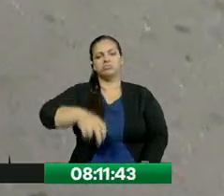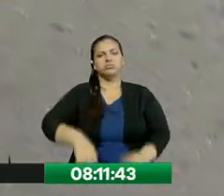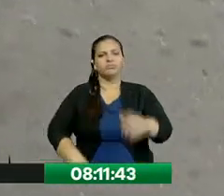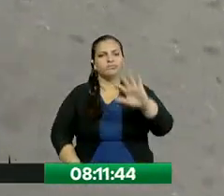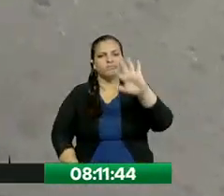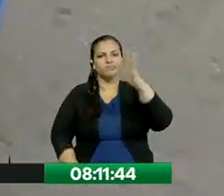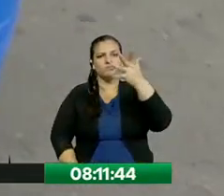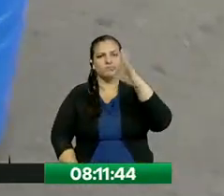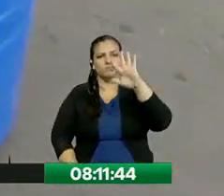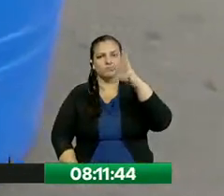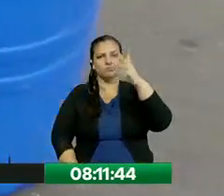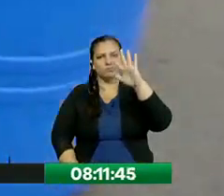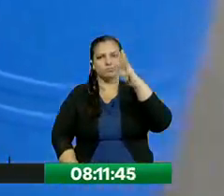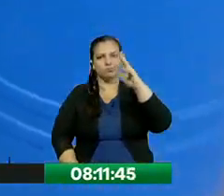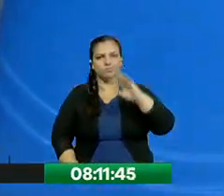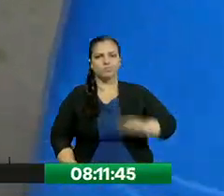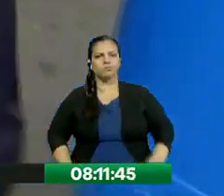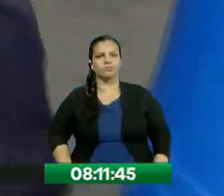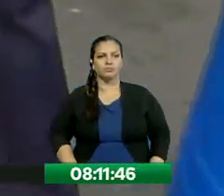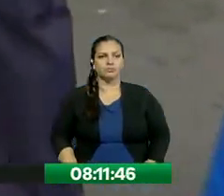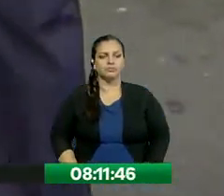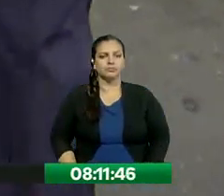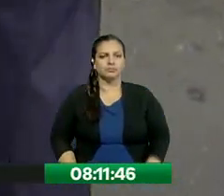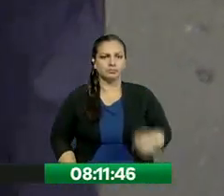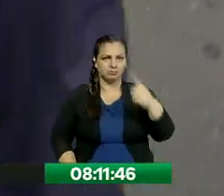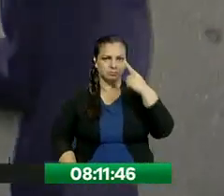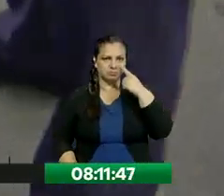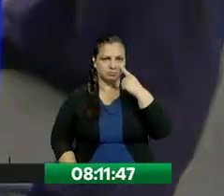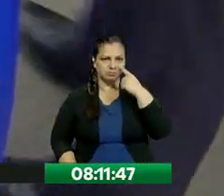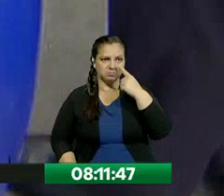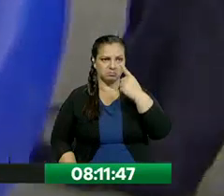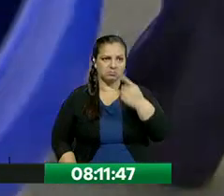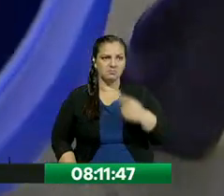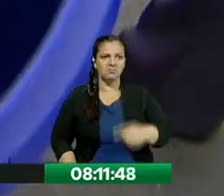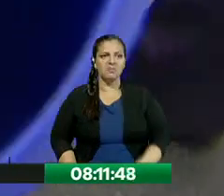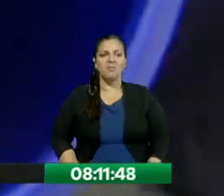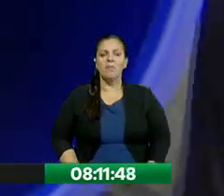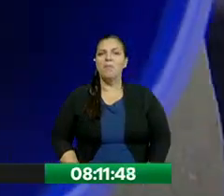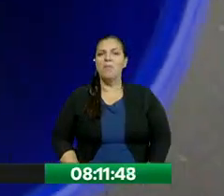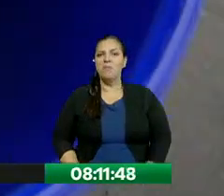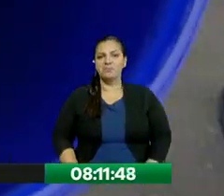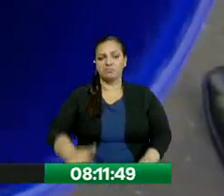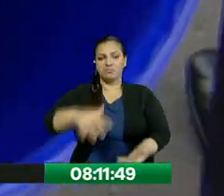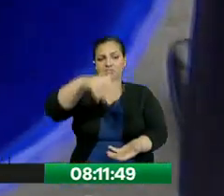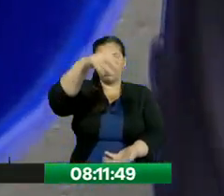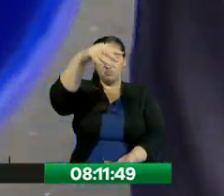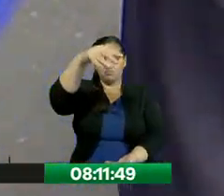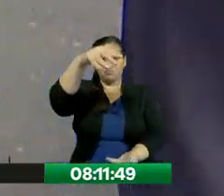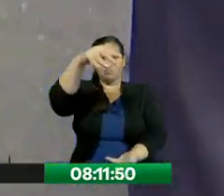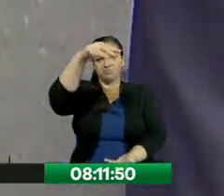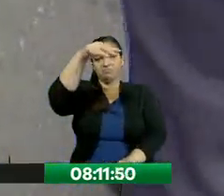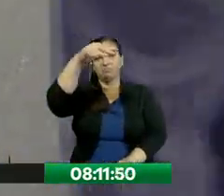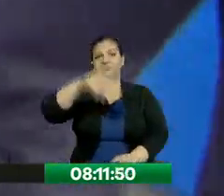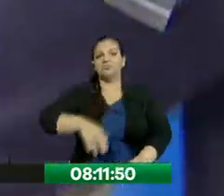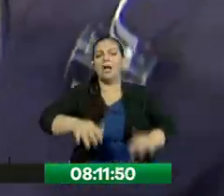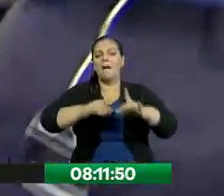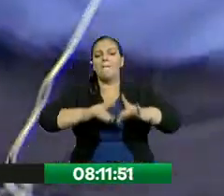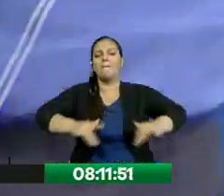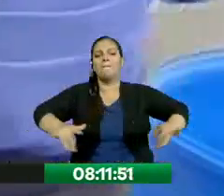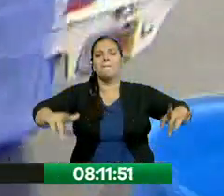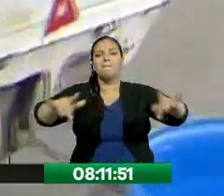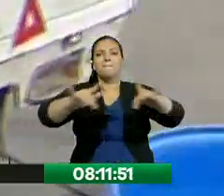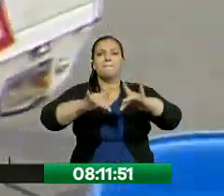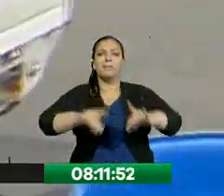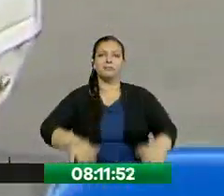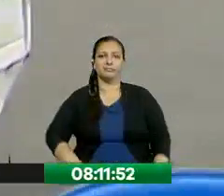el líquido vital, que hasta estos instantes se encuentran vacíos. Es más, por acá